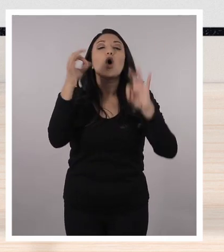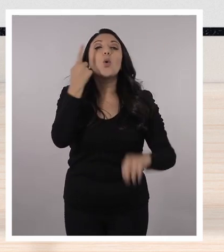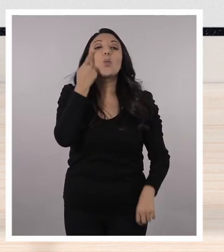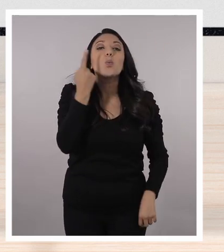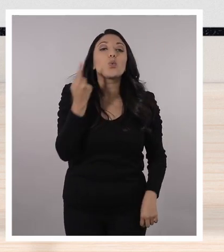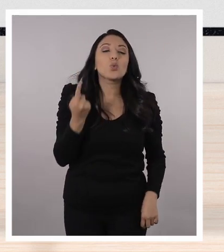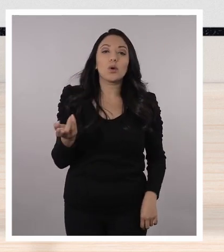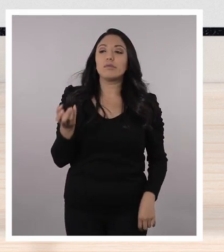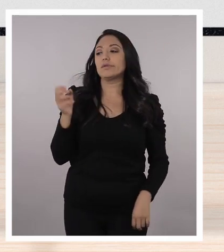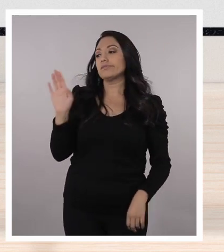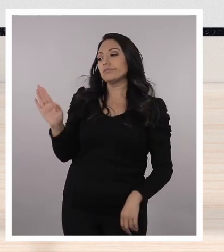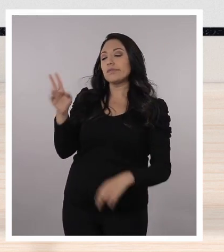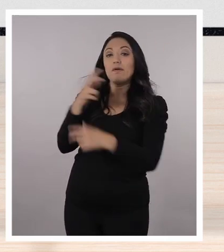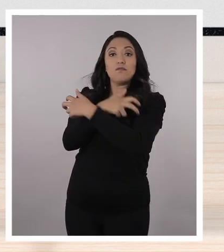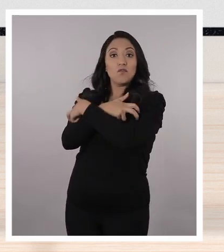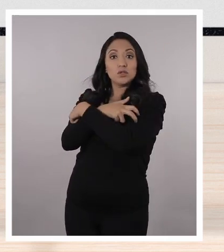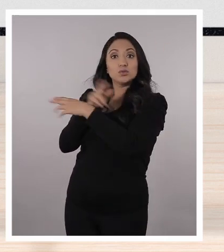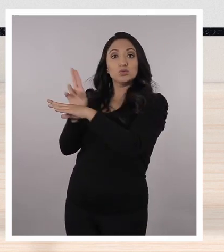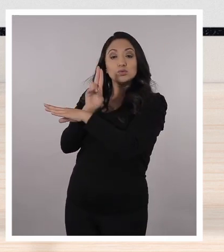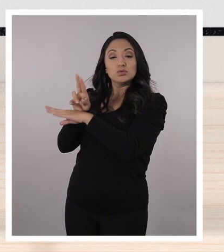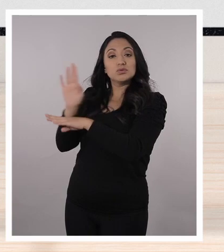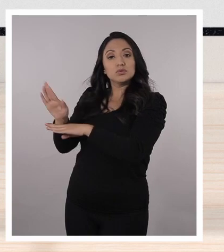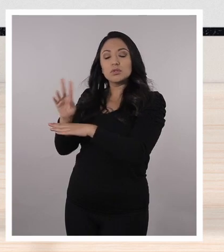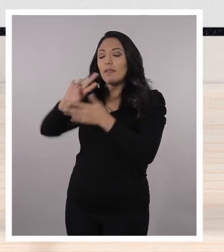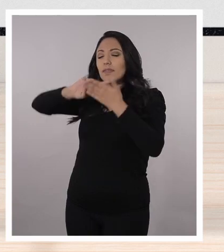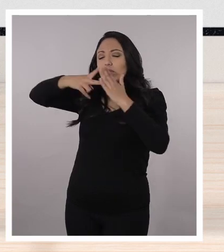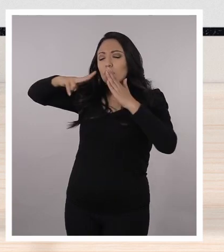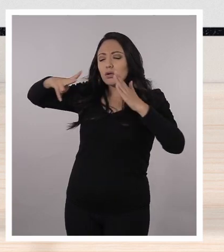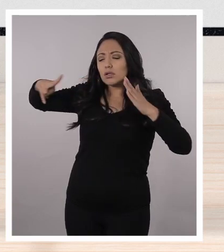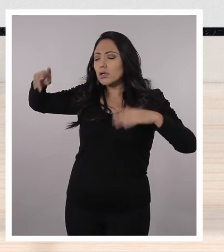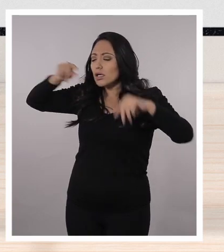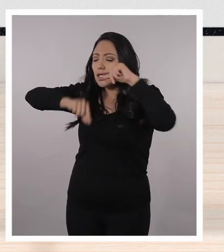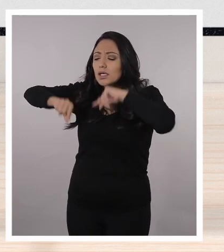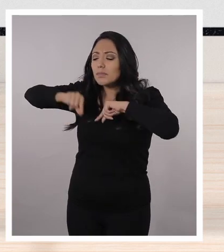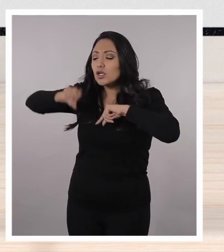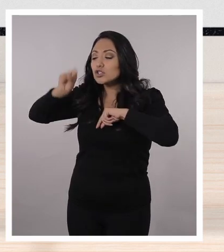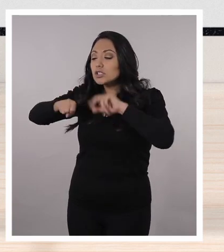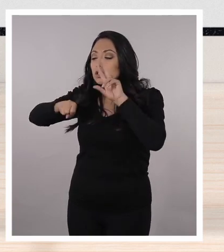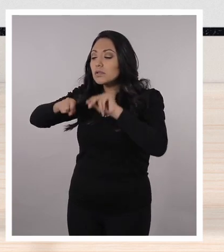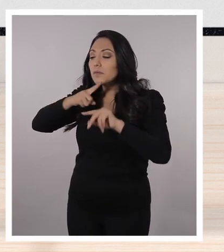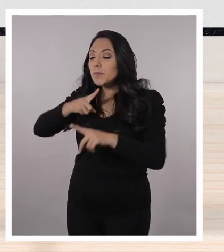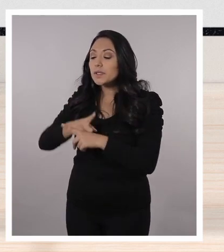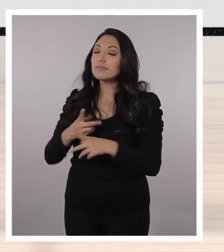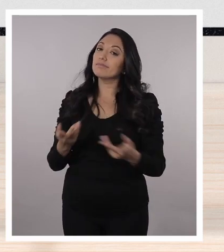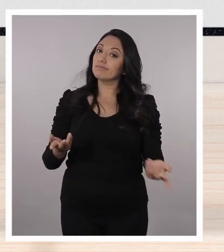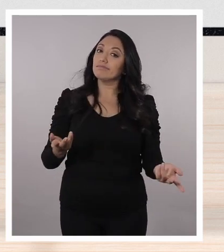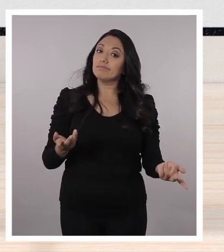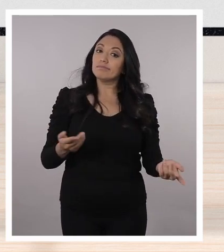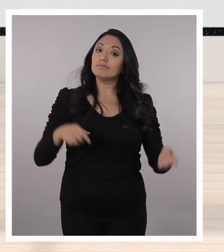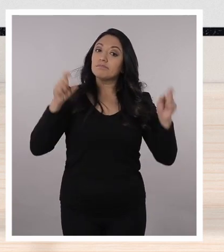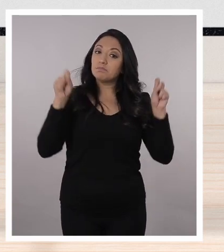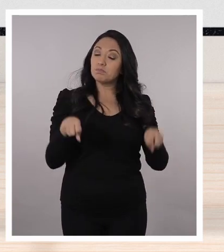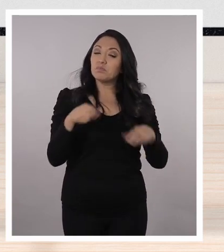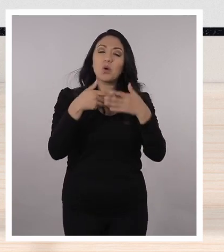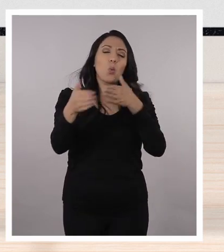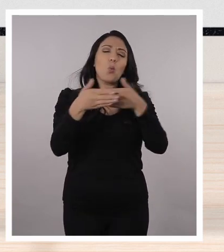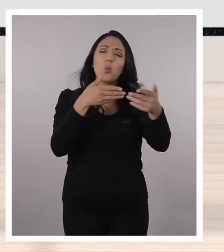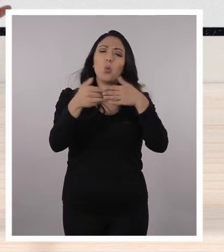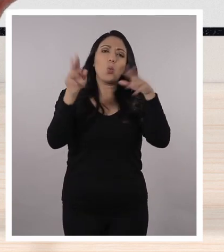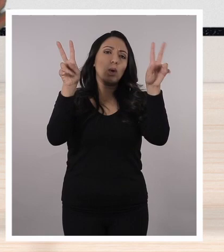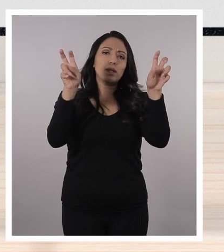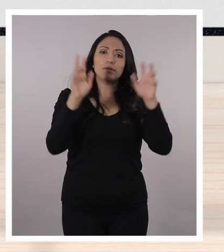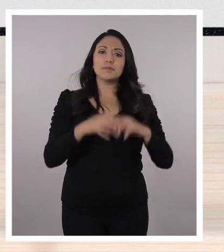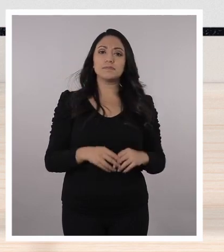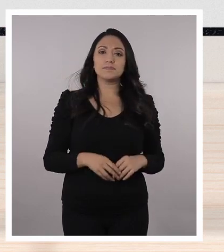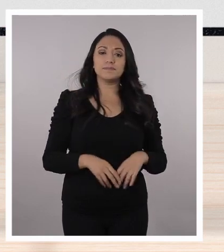de experimentación, como por ejemplo en los fósiles que usan tecnologías para saber si son o no son verdaderas. Así que podemos plantearnos hipótesis